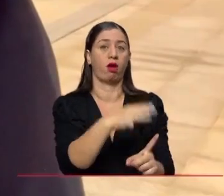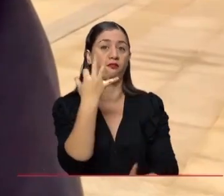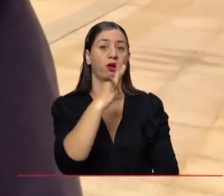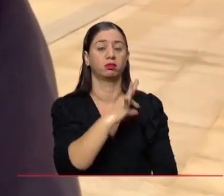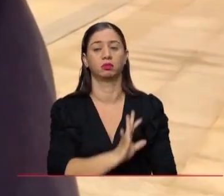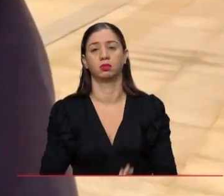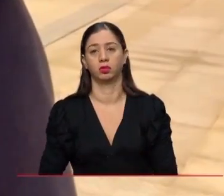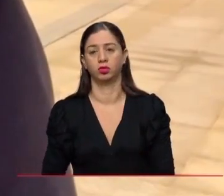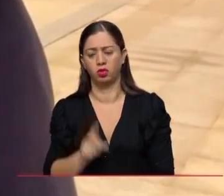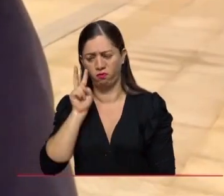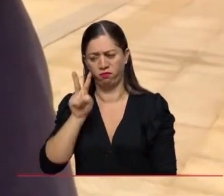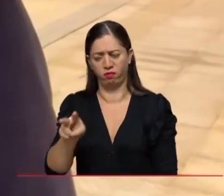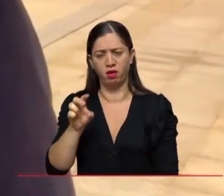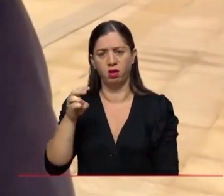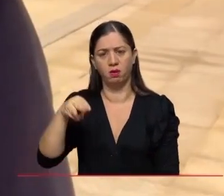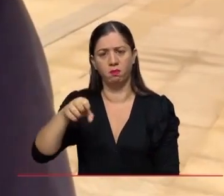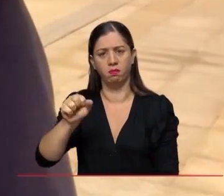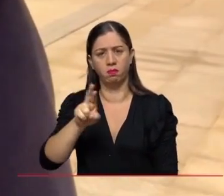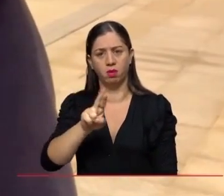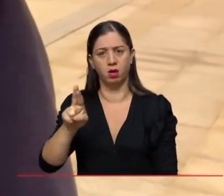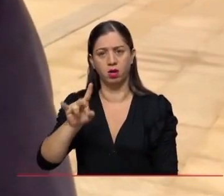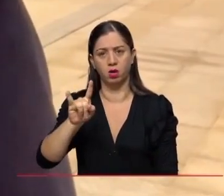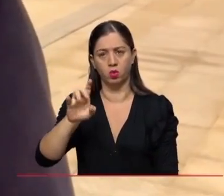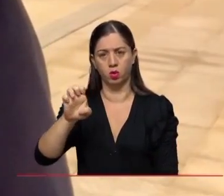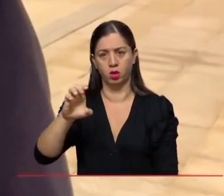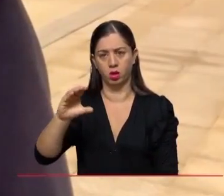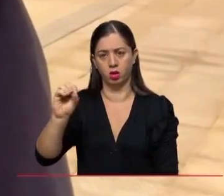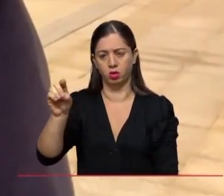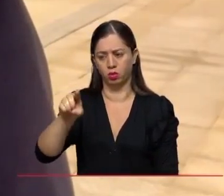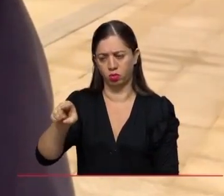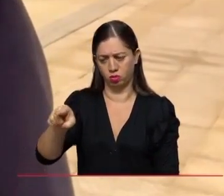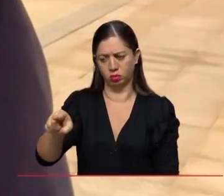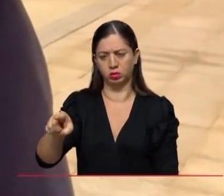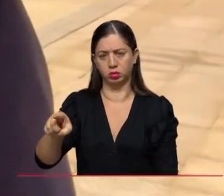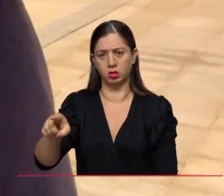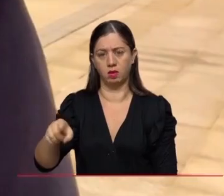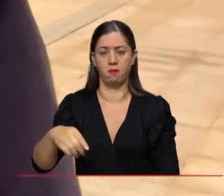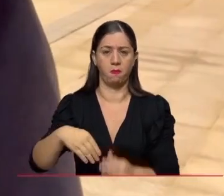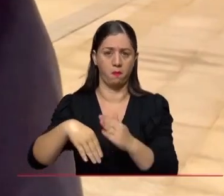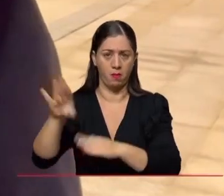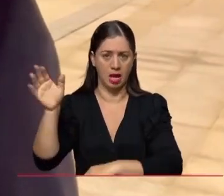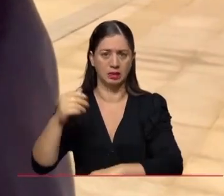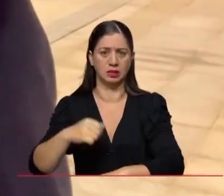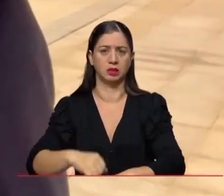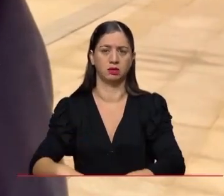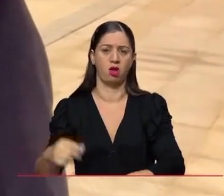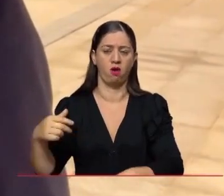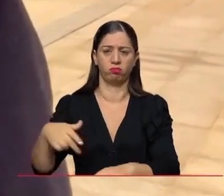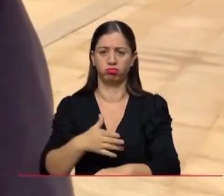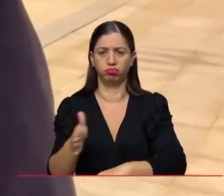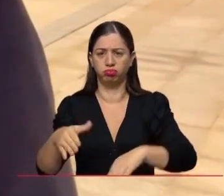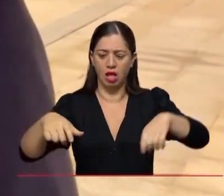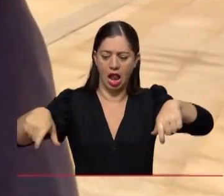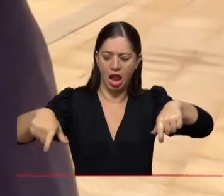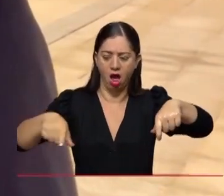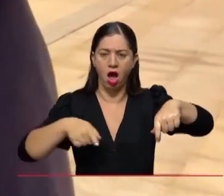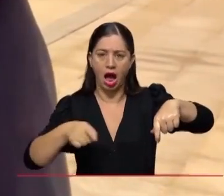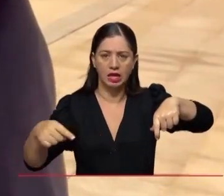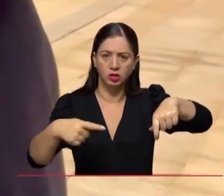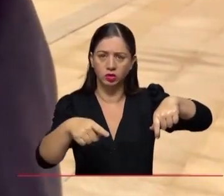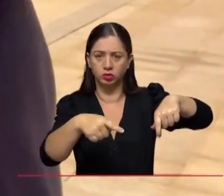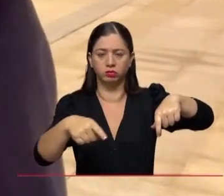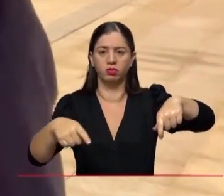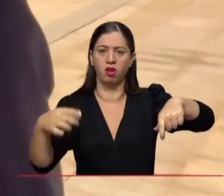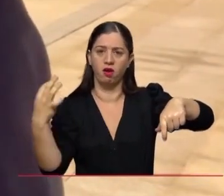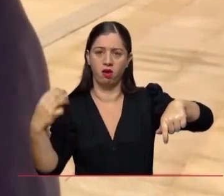Veía como Marruecos definitivamente le ganaba mucho la espalda a los volantes de Francia y en